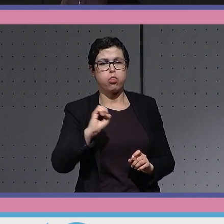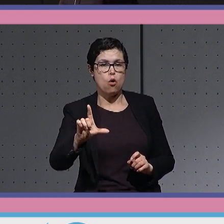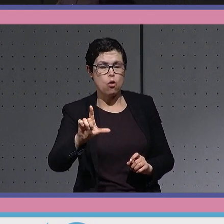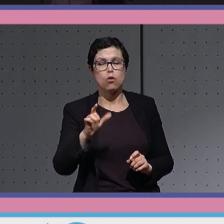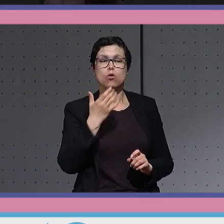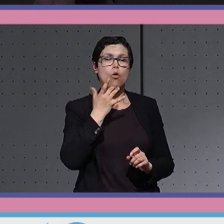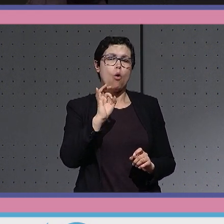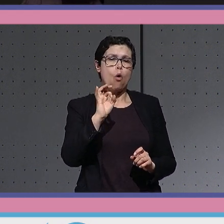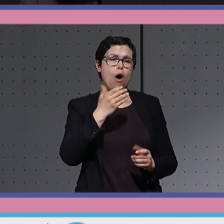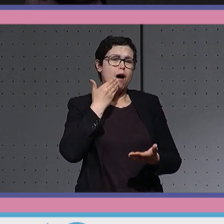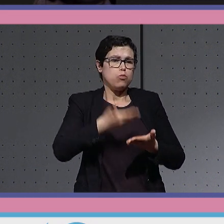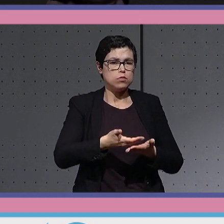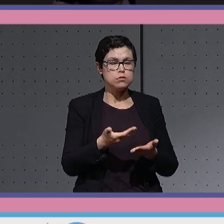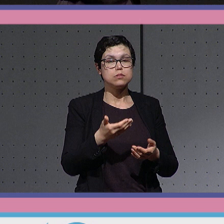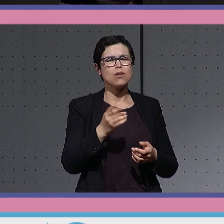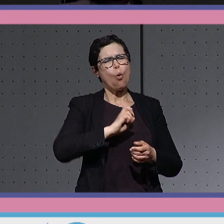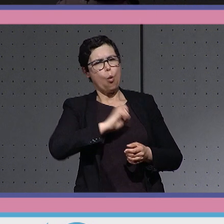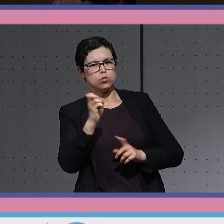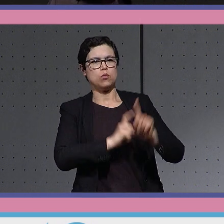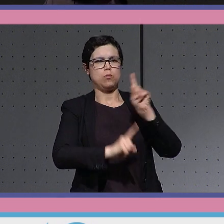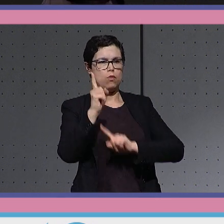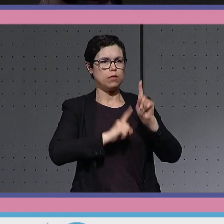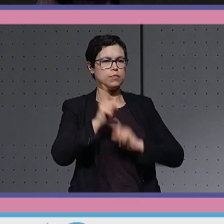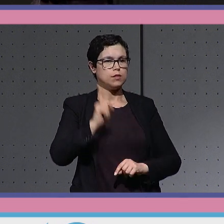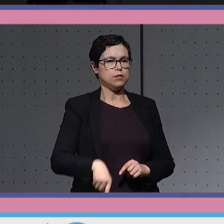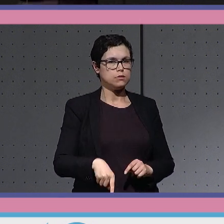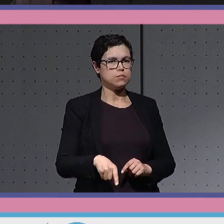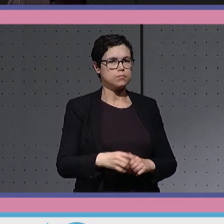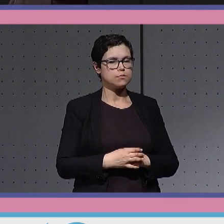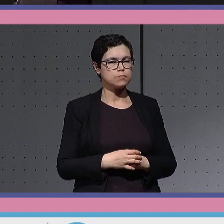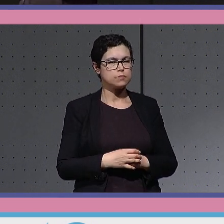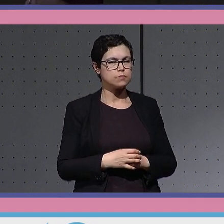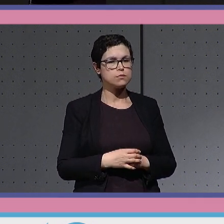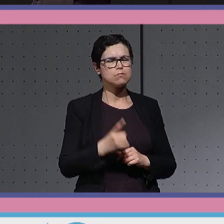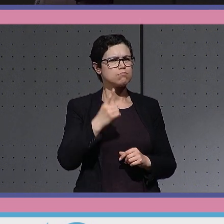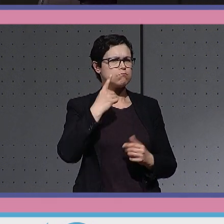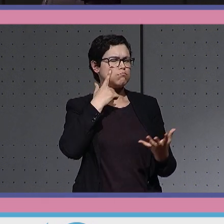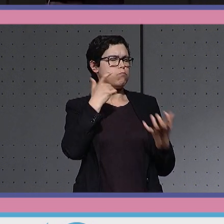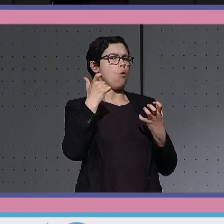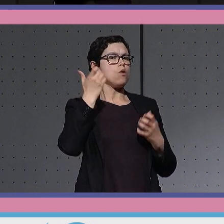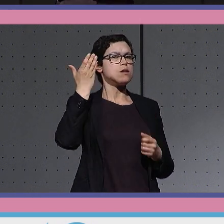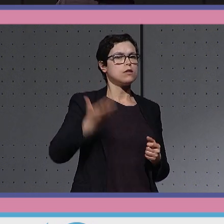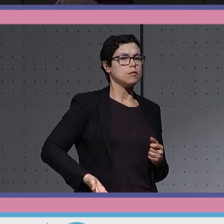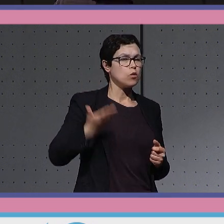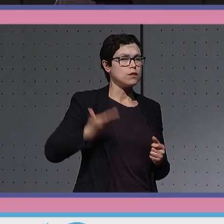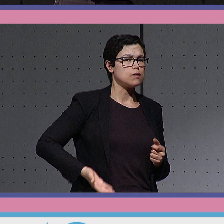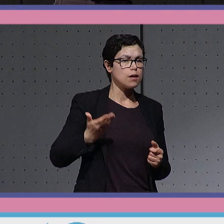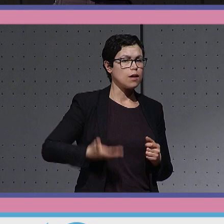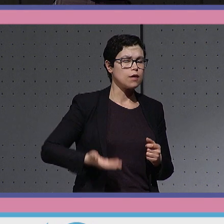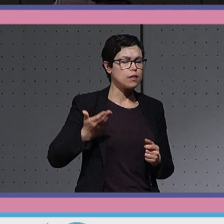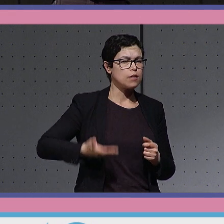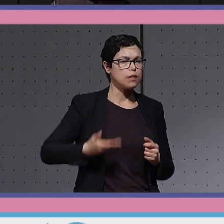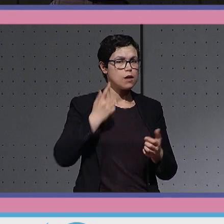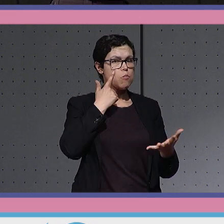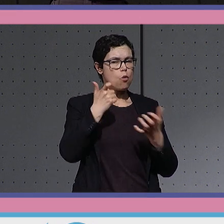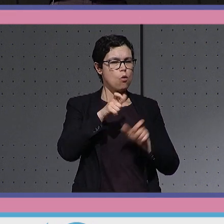todos. Y otros problemas que son especialmente relevantes con estas medicinas y a los que tenemos que atender también en población que tiene